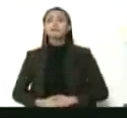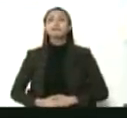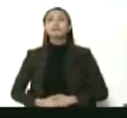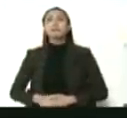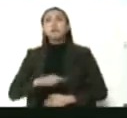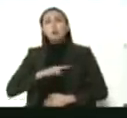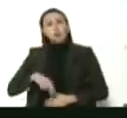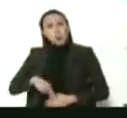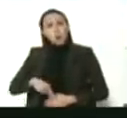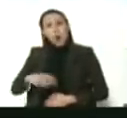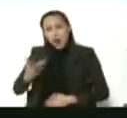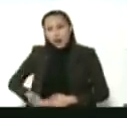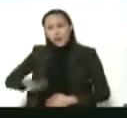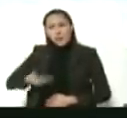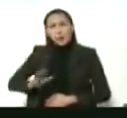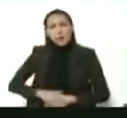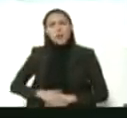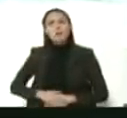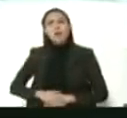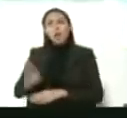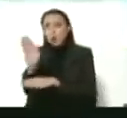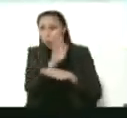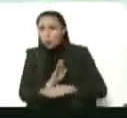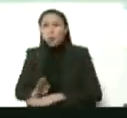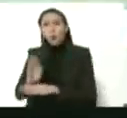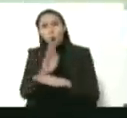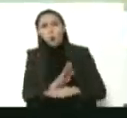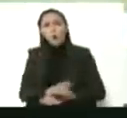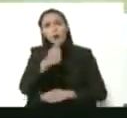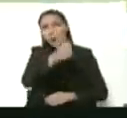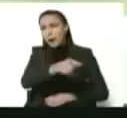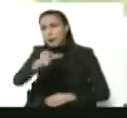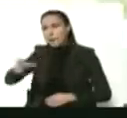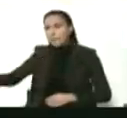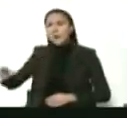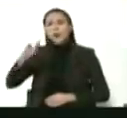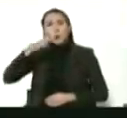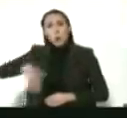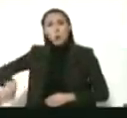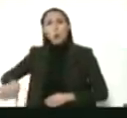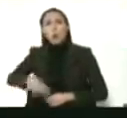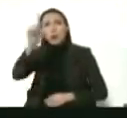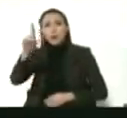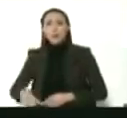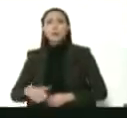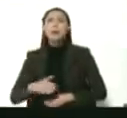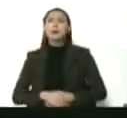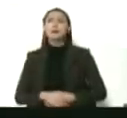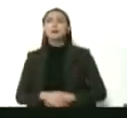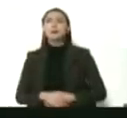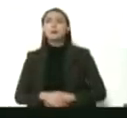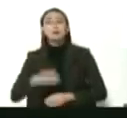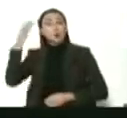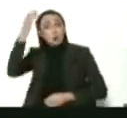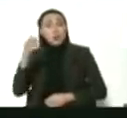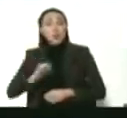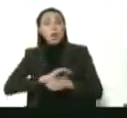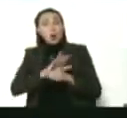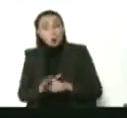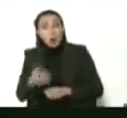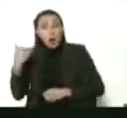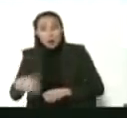Consideramos muy importante seguir reforzando las medidas de protección individual y colectiva. Que la población esté consciente que el coronavirus